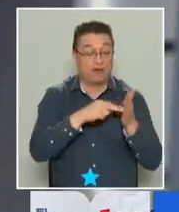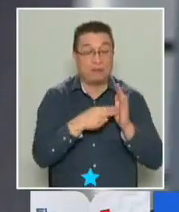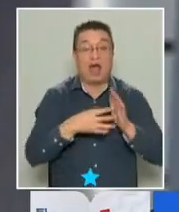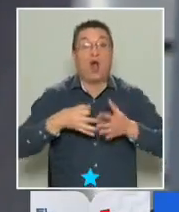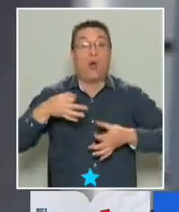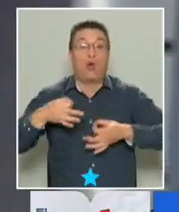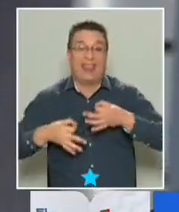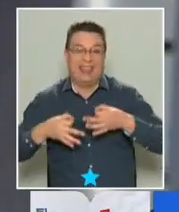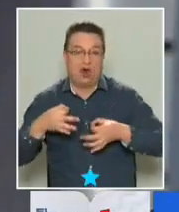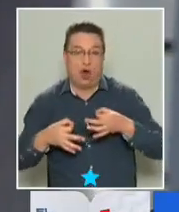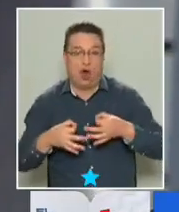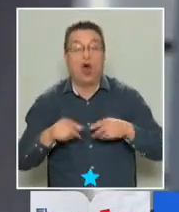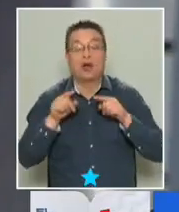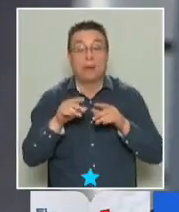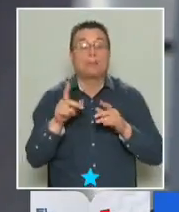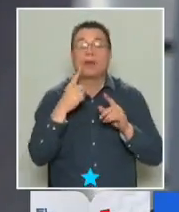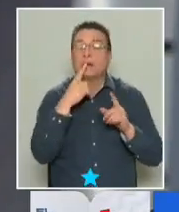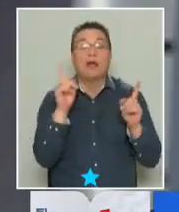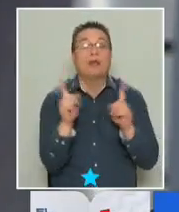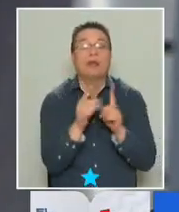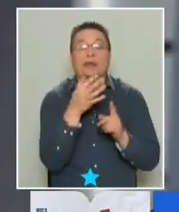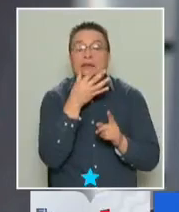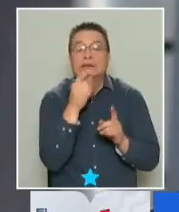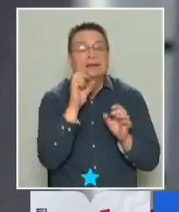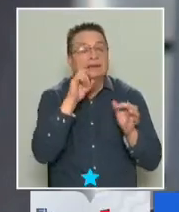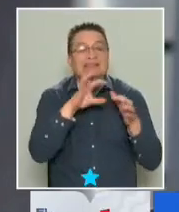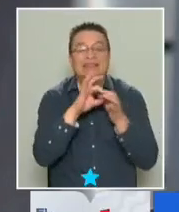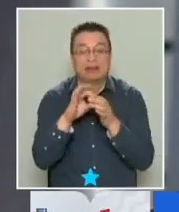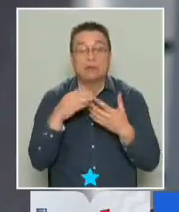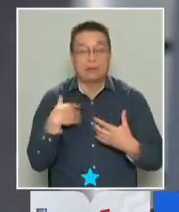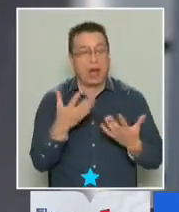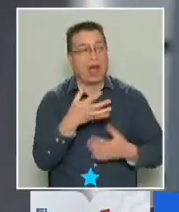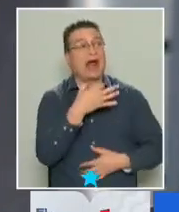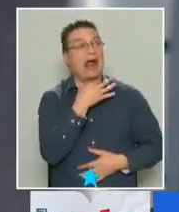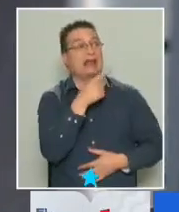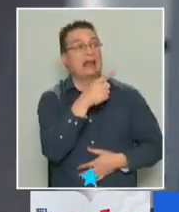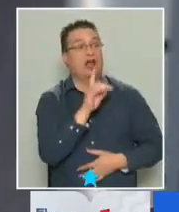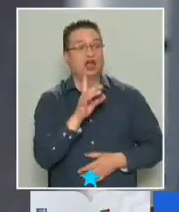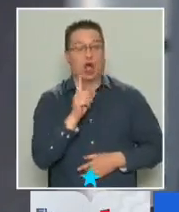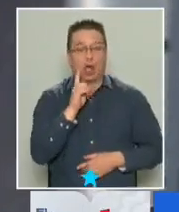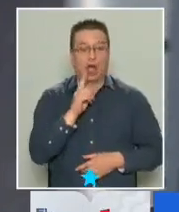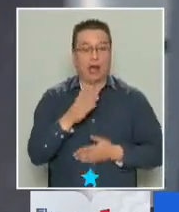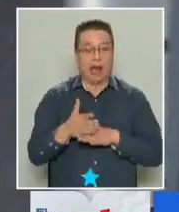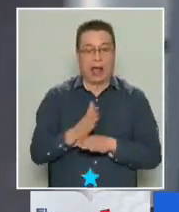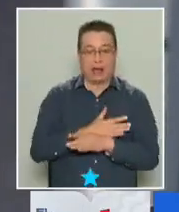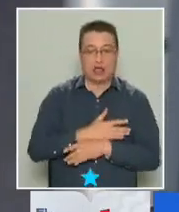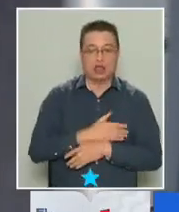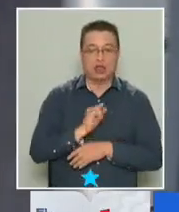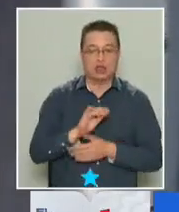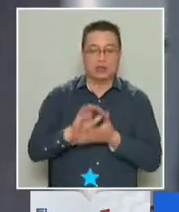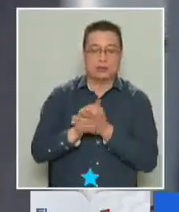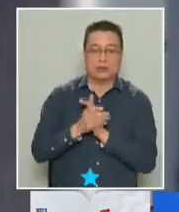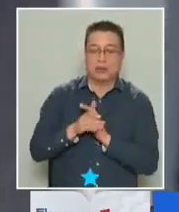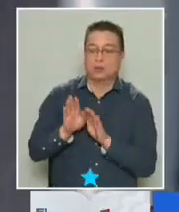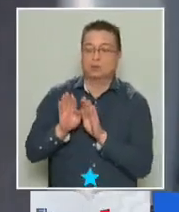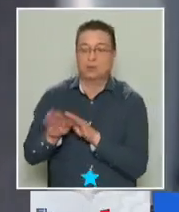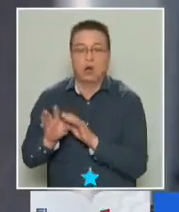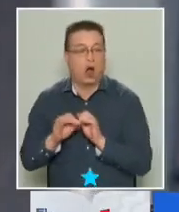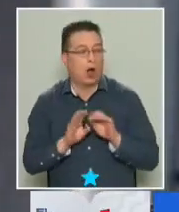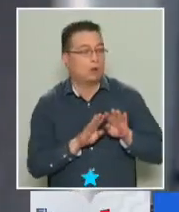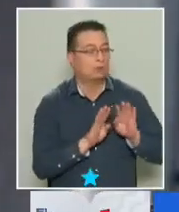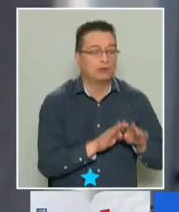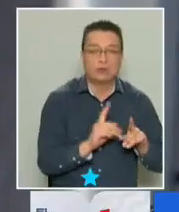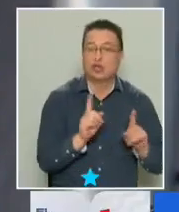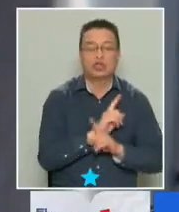y en términos simples significa que nos garanticen que el juez no se va a inclinar previamente hacia un lado determinado ni que tampoco